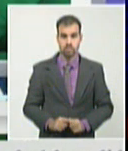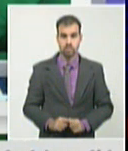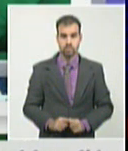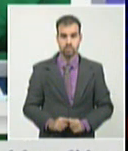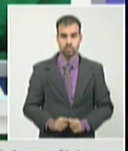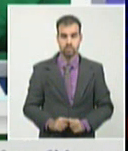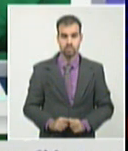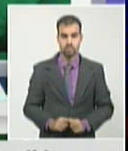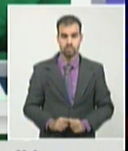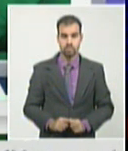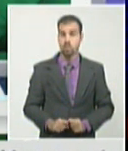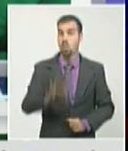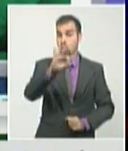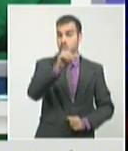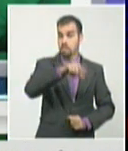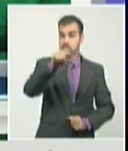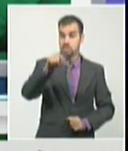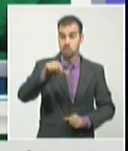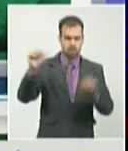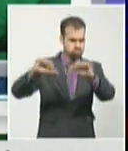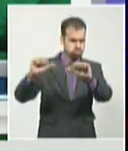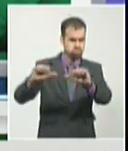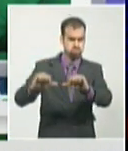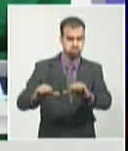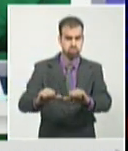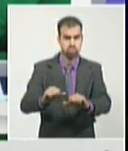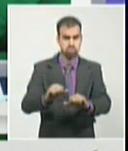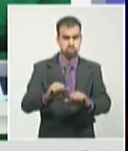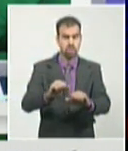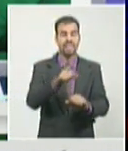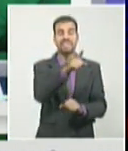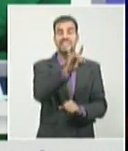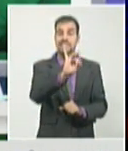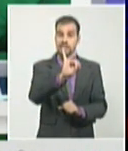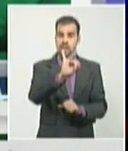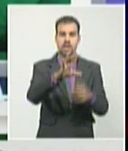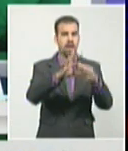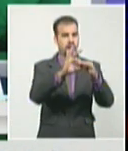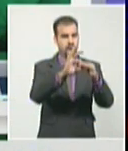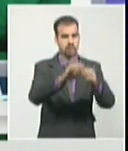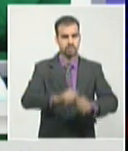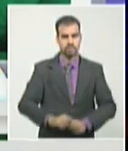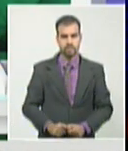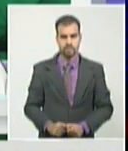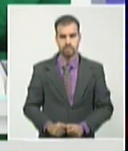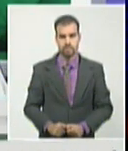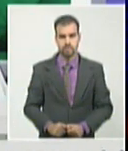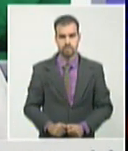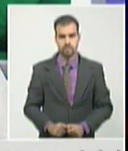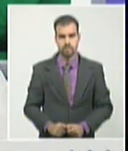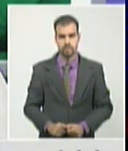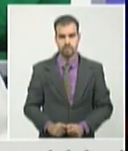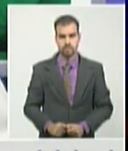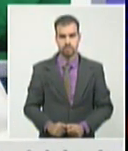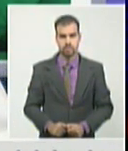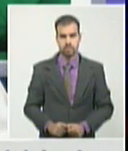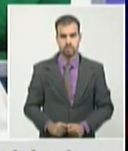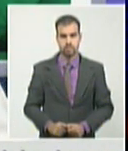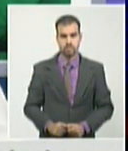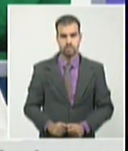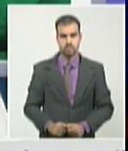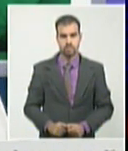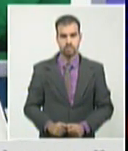8 críticos y 17 graves y finalmente el gráfico que nos